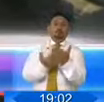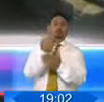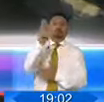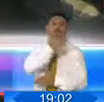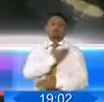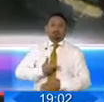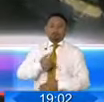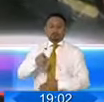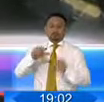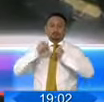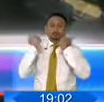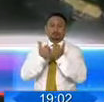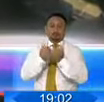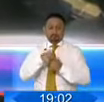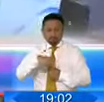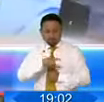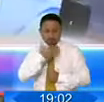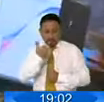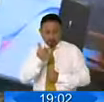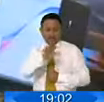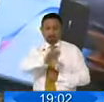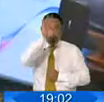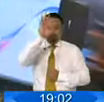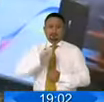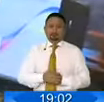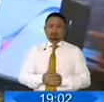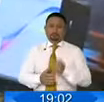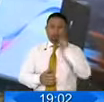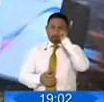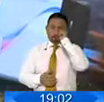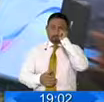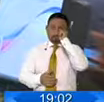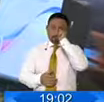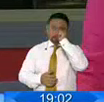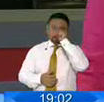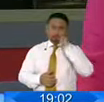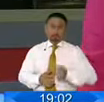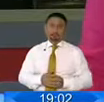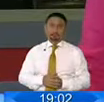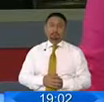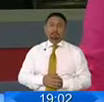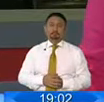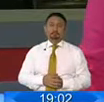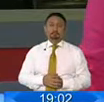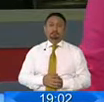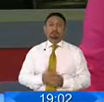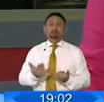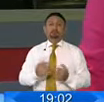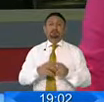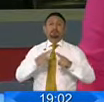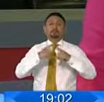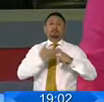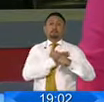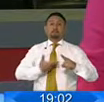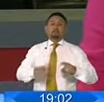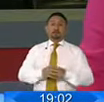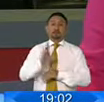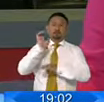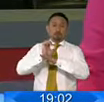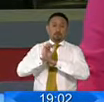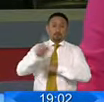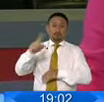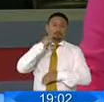que la Asamblea elija al más idóneo. Informó Marcela Maquilón. Por su parte, el expresidente de la República,